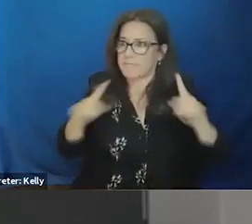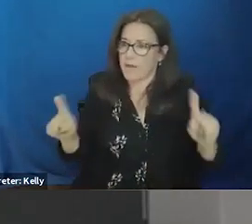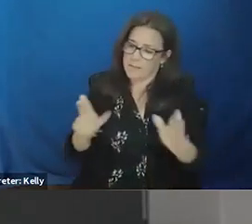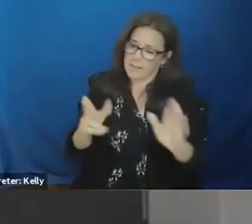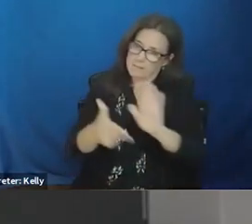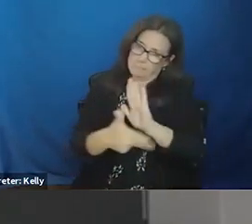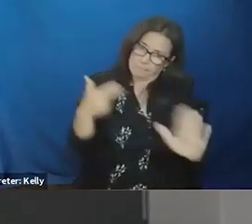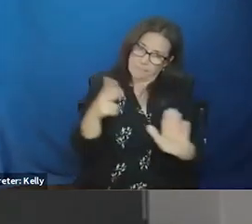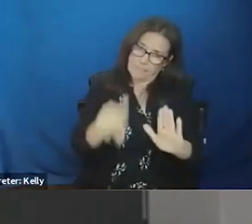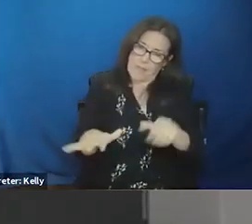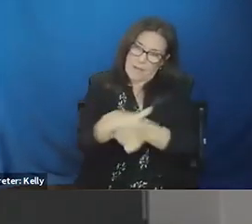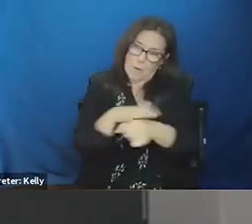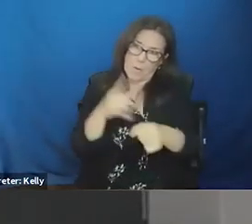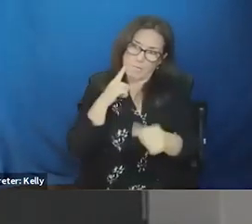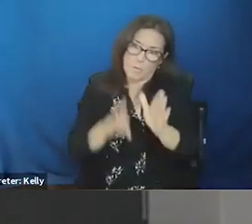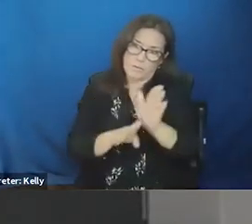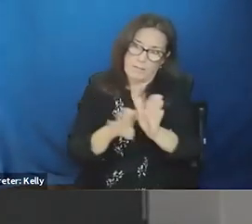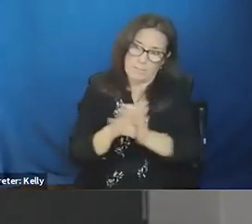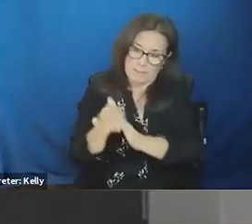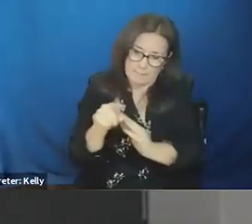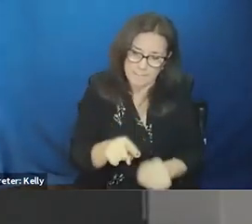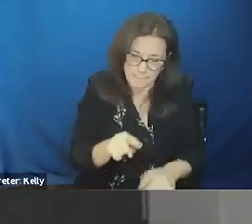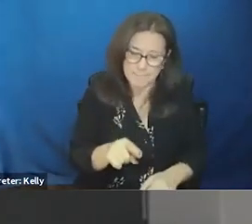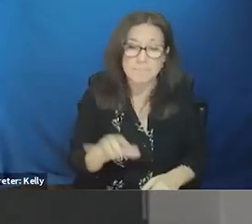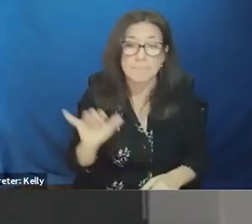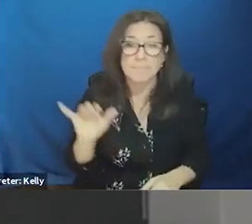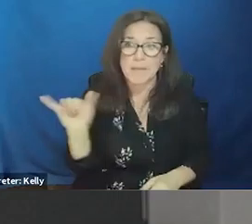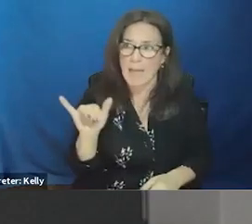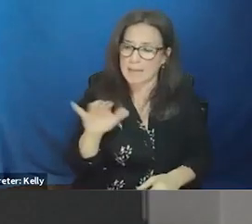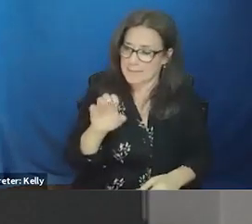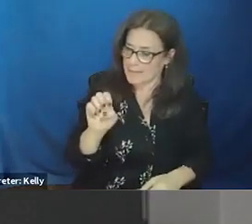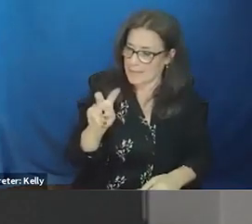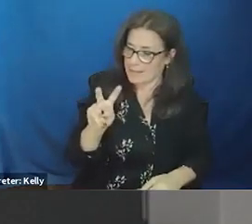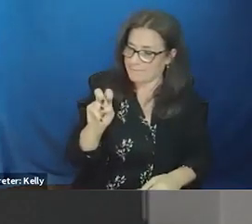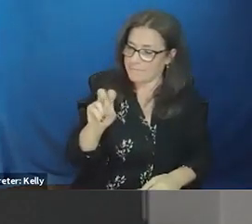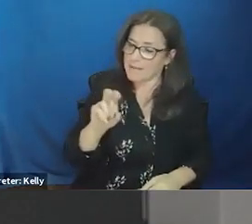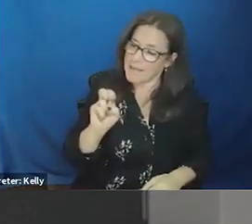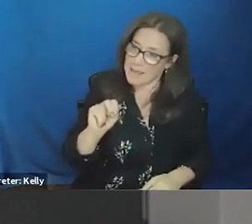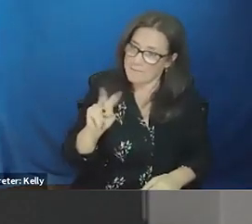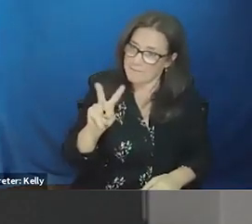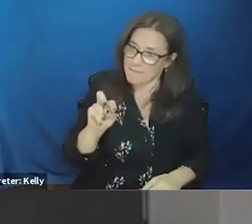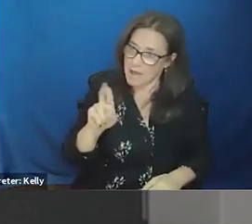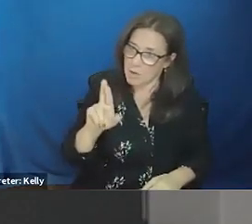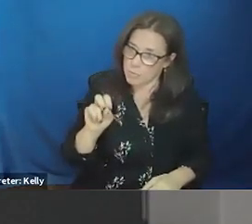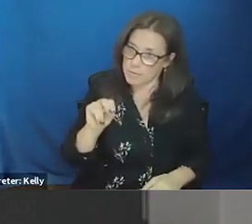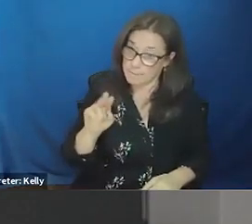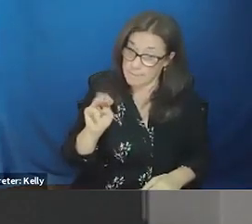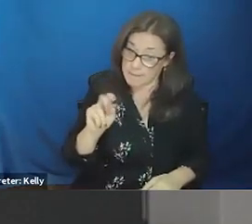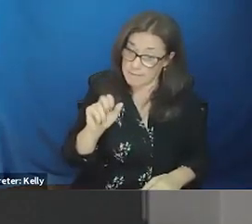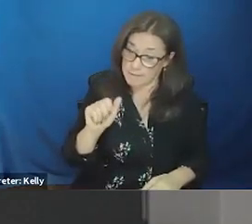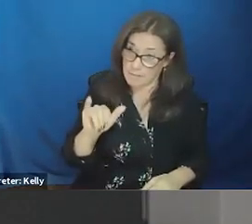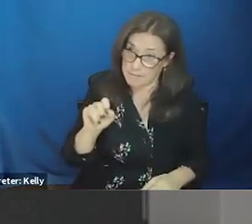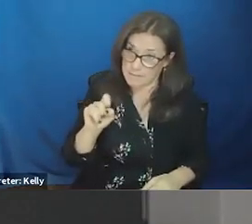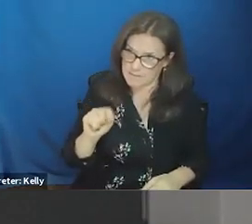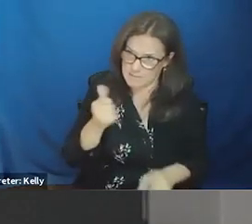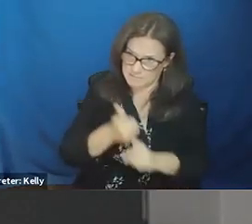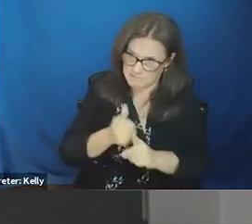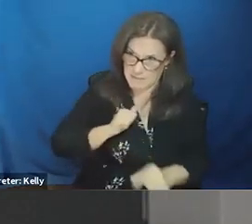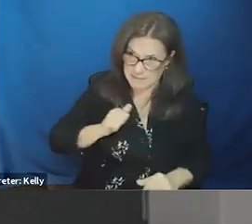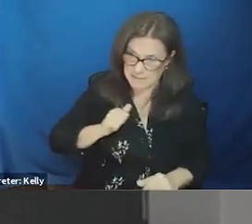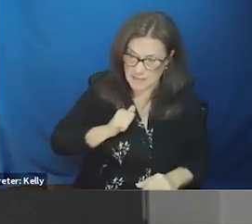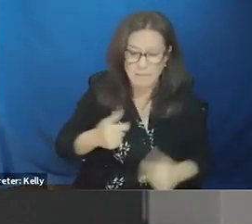planificadores del condado y otras partes interesadas y han designado esta área para desarrollo como